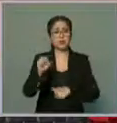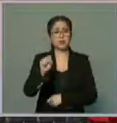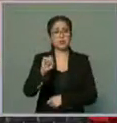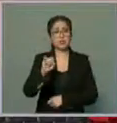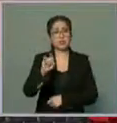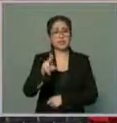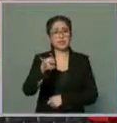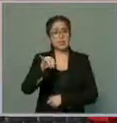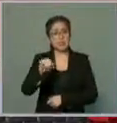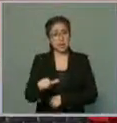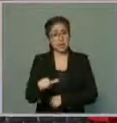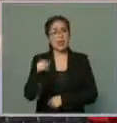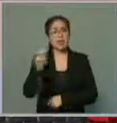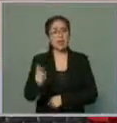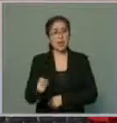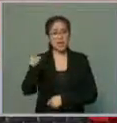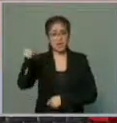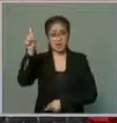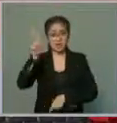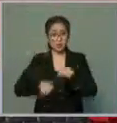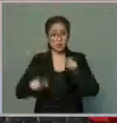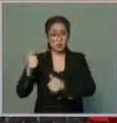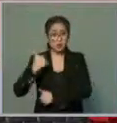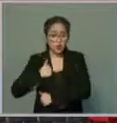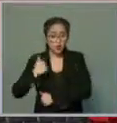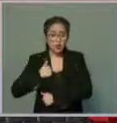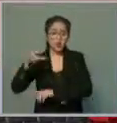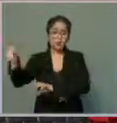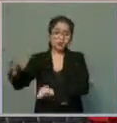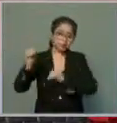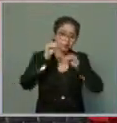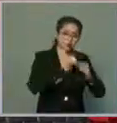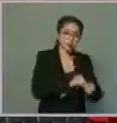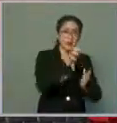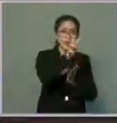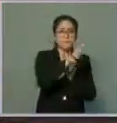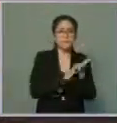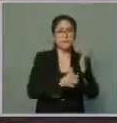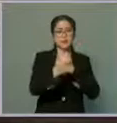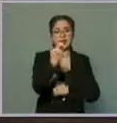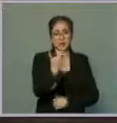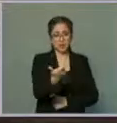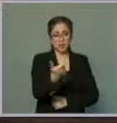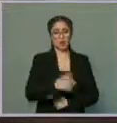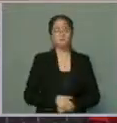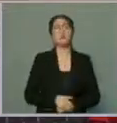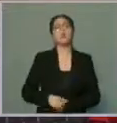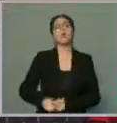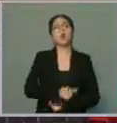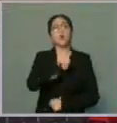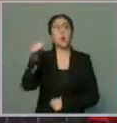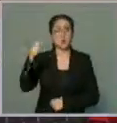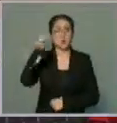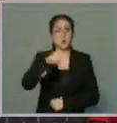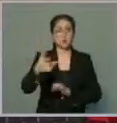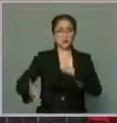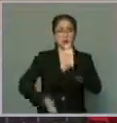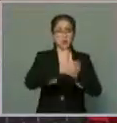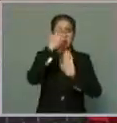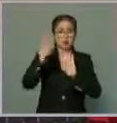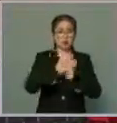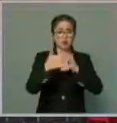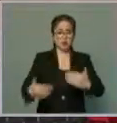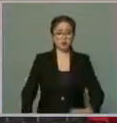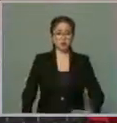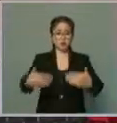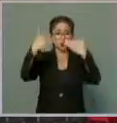también representaría un ahorro sustancial para... recursos, exactamente. Claro. Y no olvidemos también en el tema del muro y de migración, el